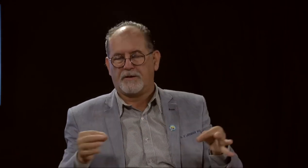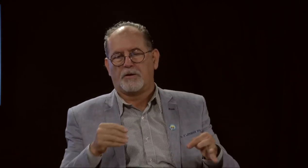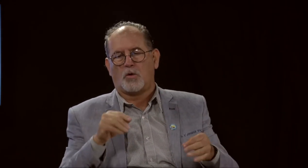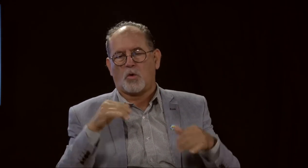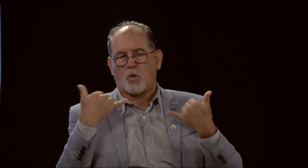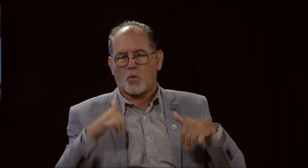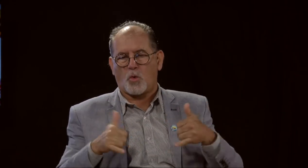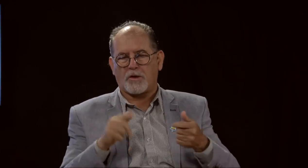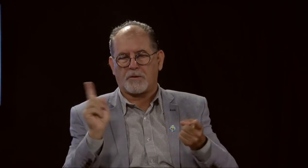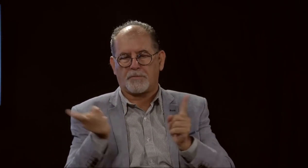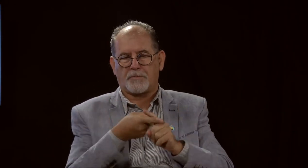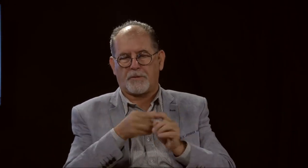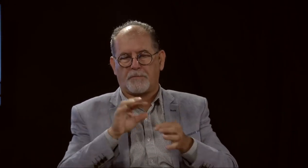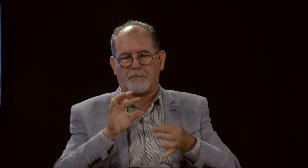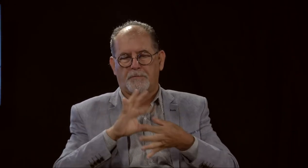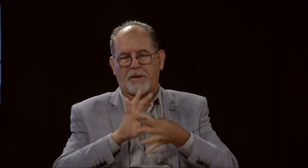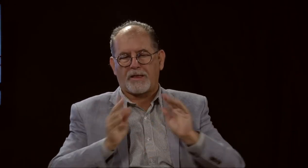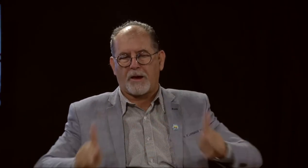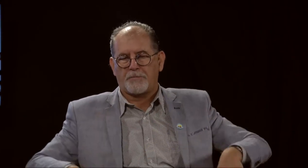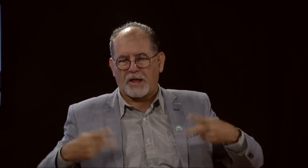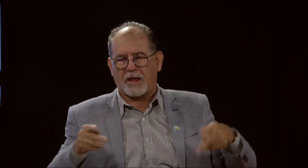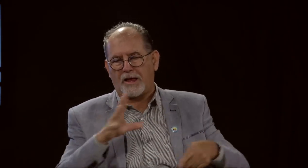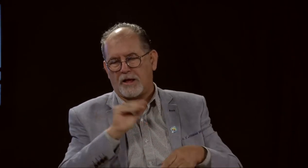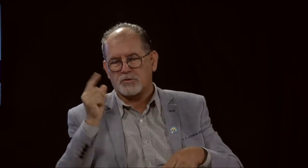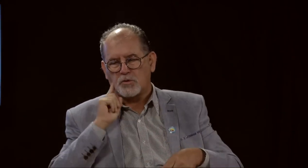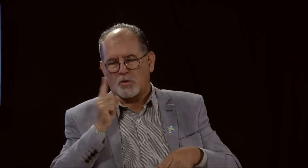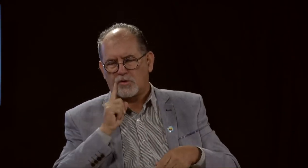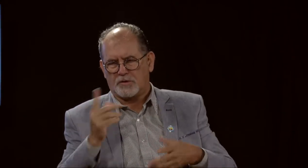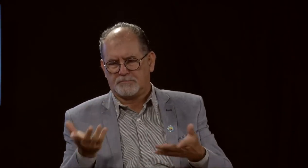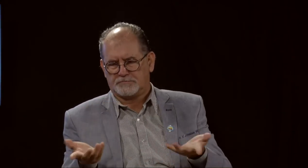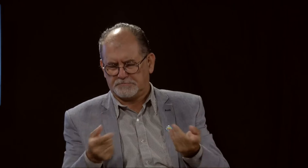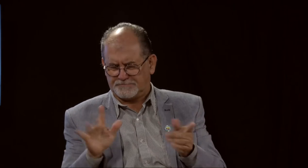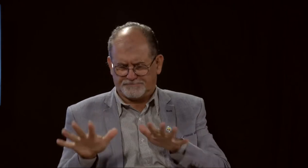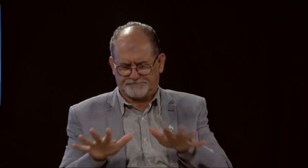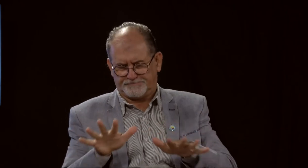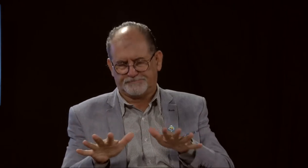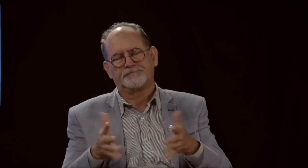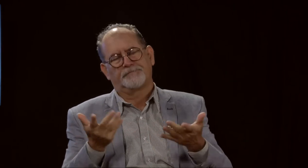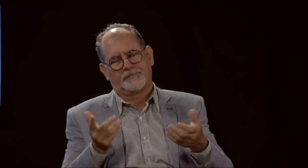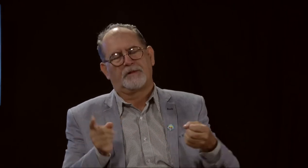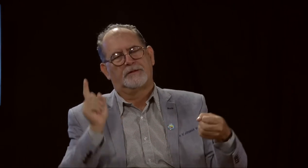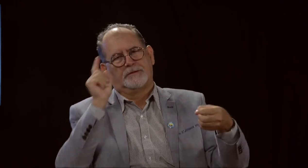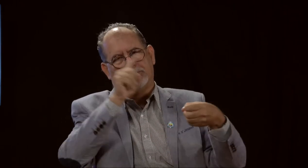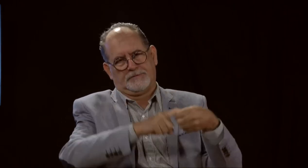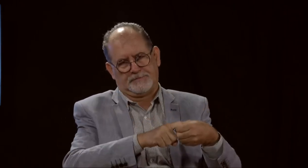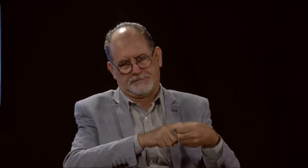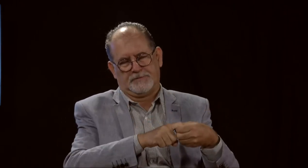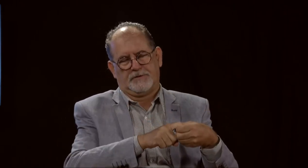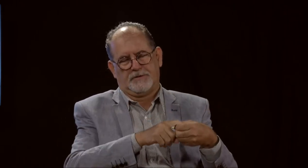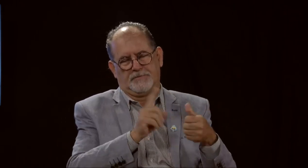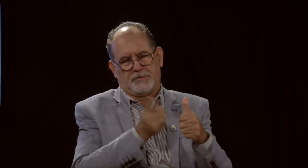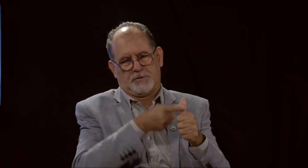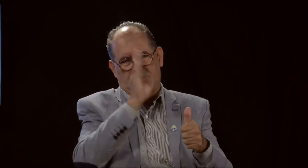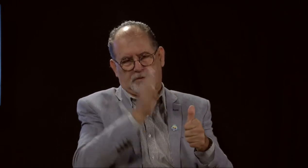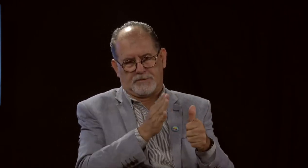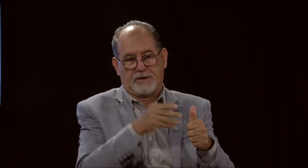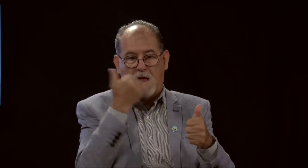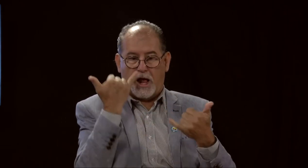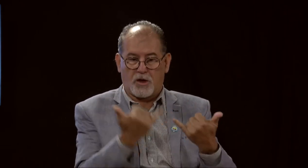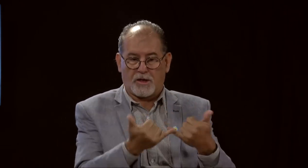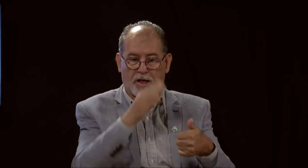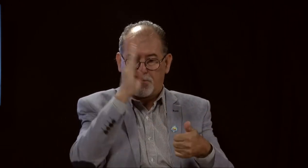por el Ministerio de Deporte. Y nosotros, en nuestro estatuto por ley,